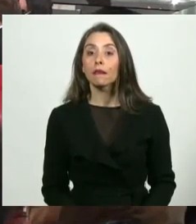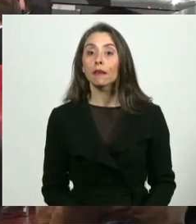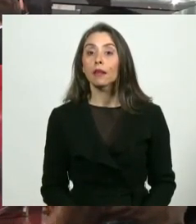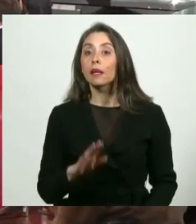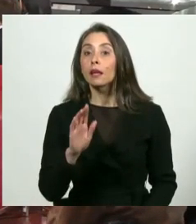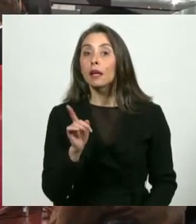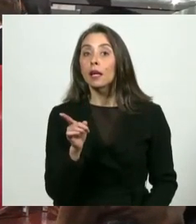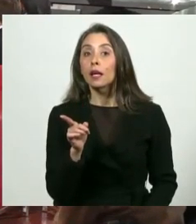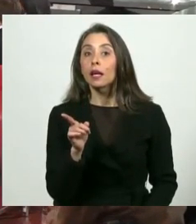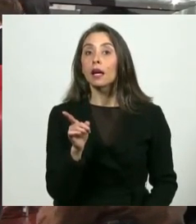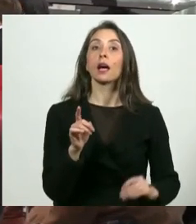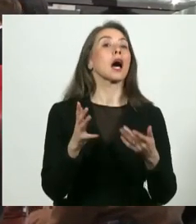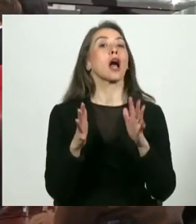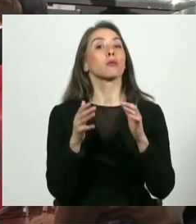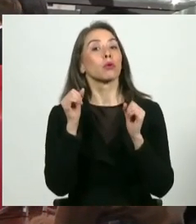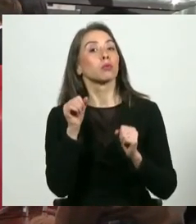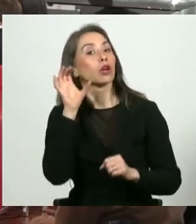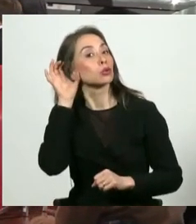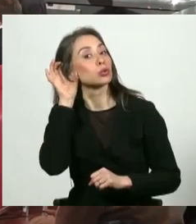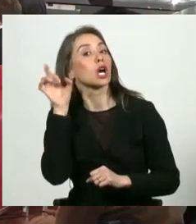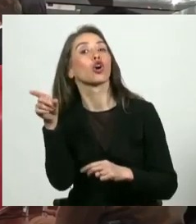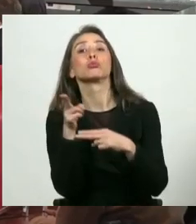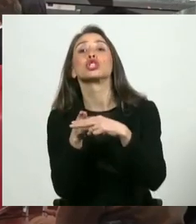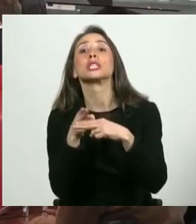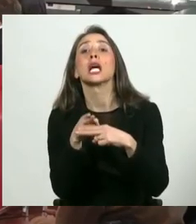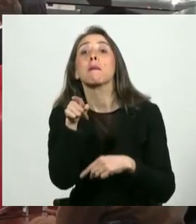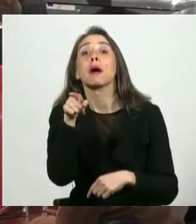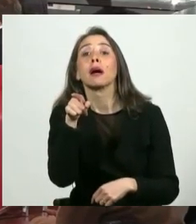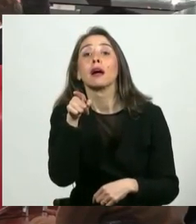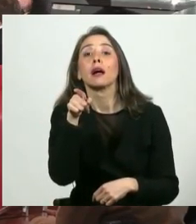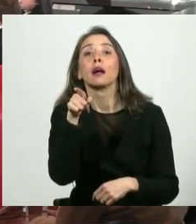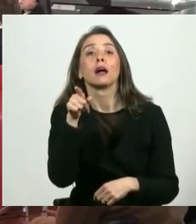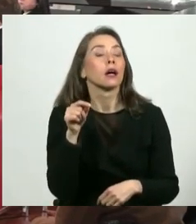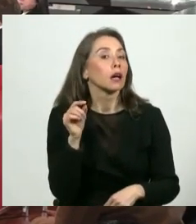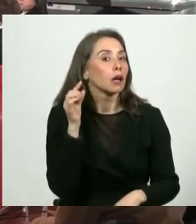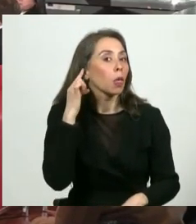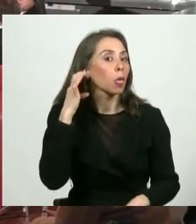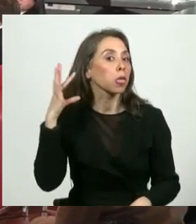Mientras tanto, quizás podríamos escuchar su nombre.